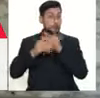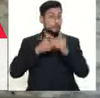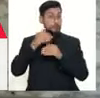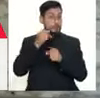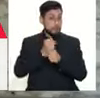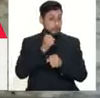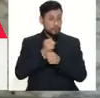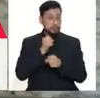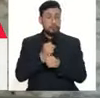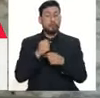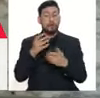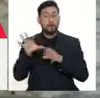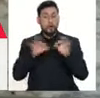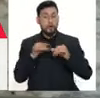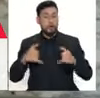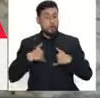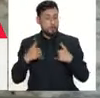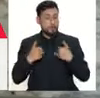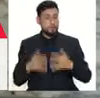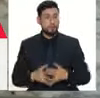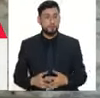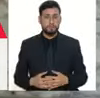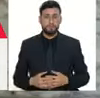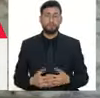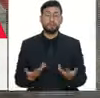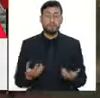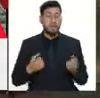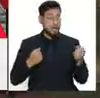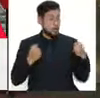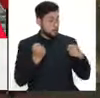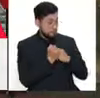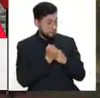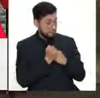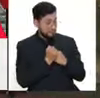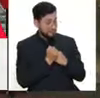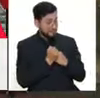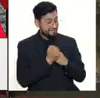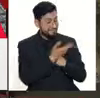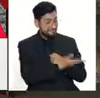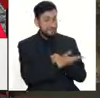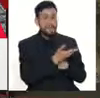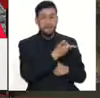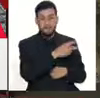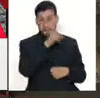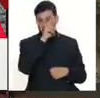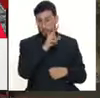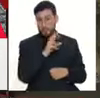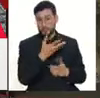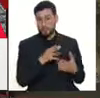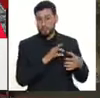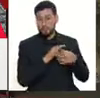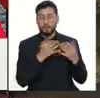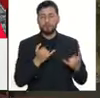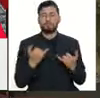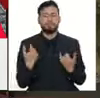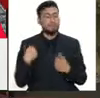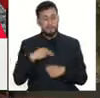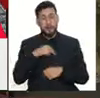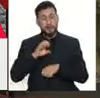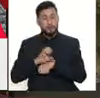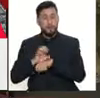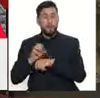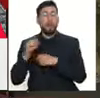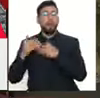de empleo y de ocupación juvenil con el apoyo de naciones como el Perú, estamos destinados al